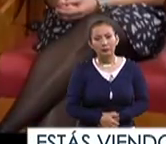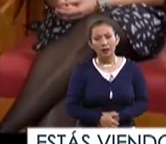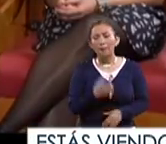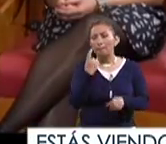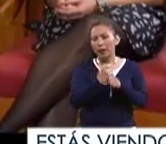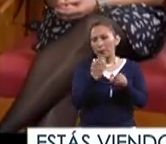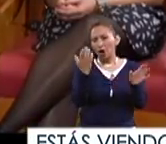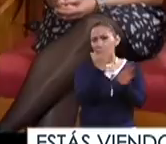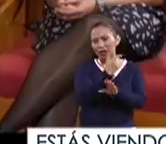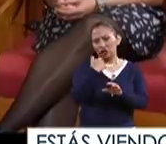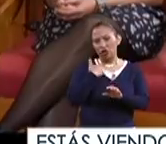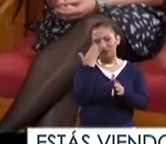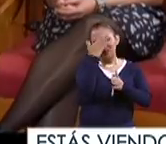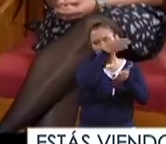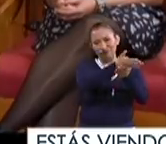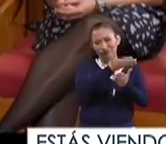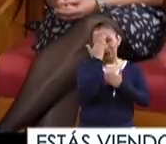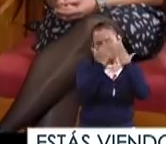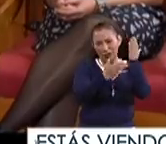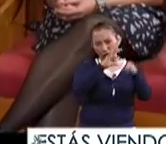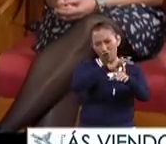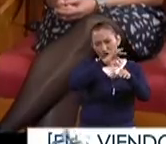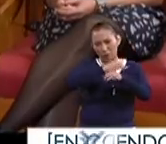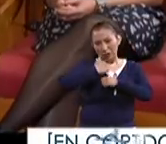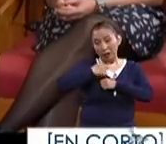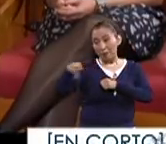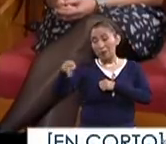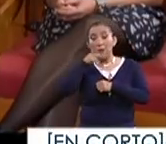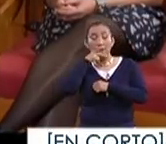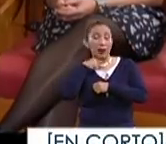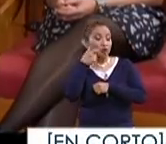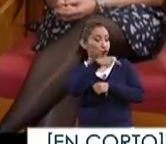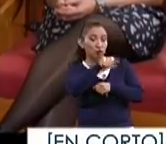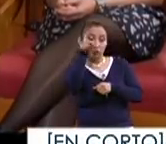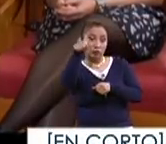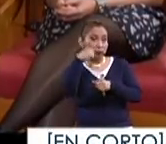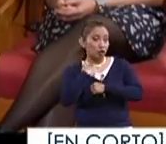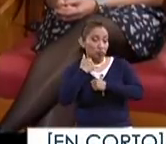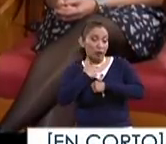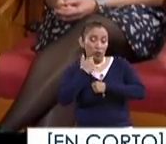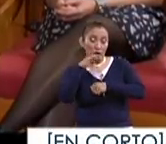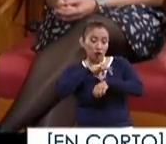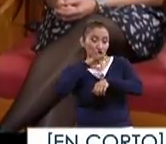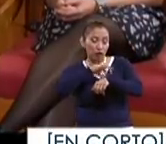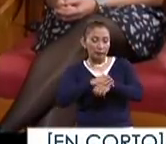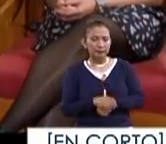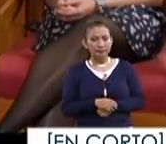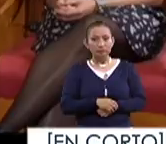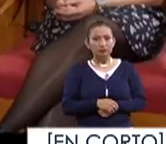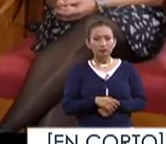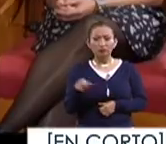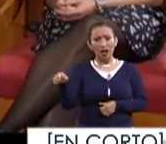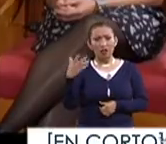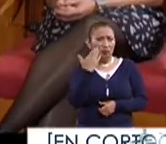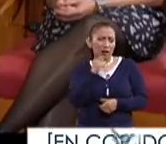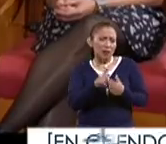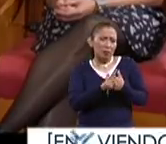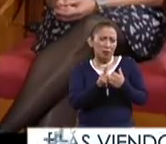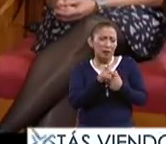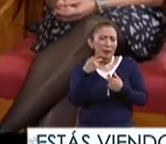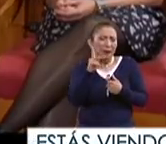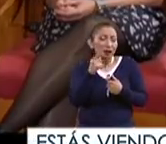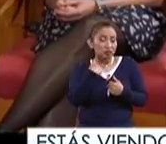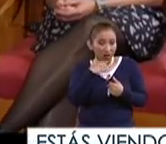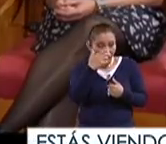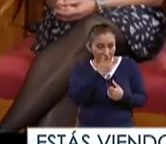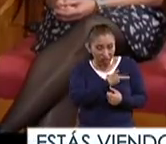Primero iba a ser médico militar. Mi padre, que era un médico militar, Y no iba a tener problemas, pero no